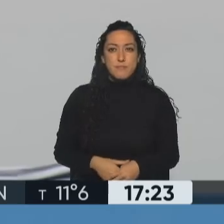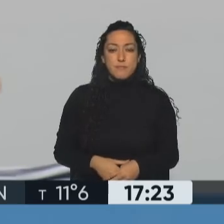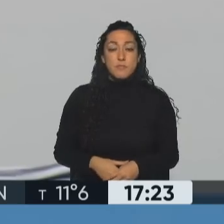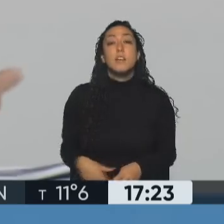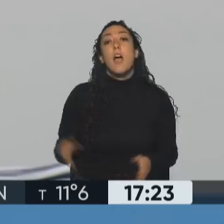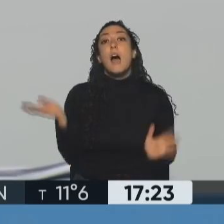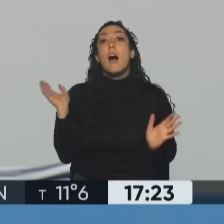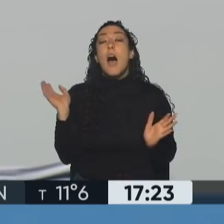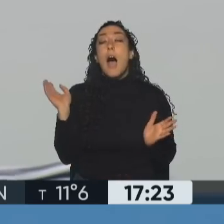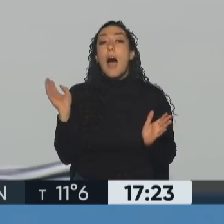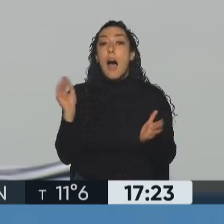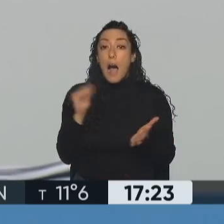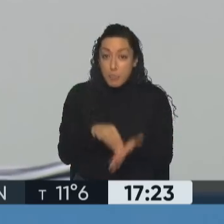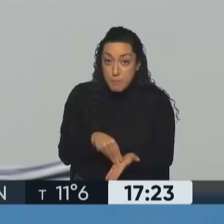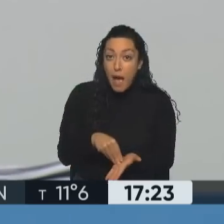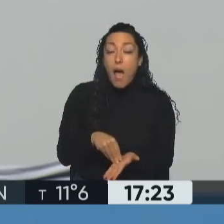Pero además porque,